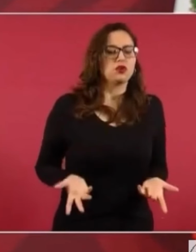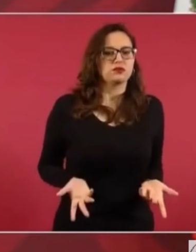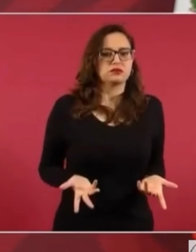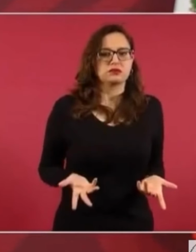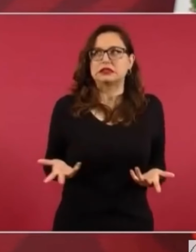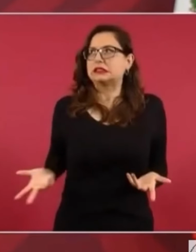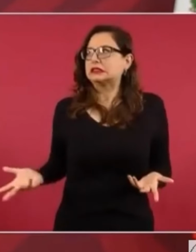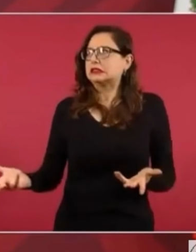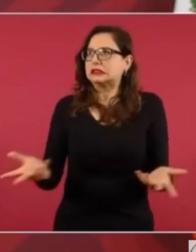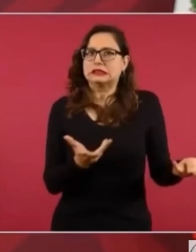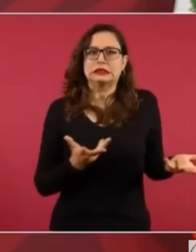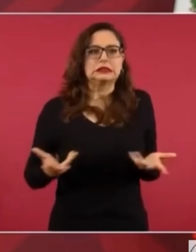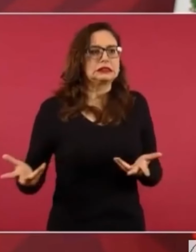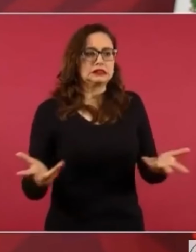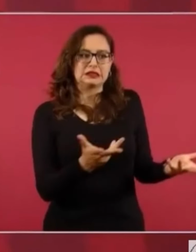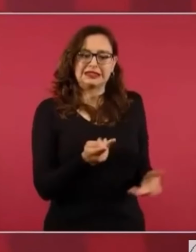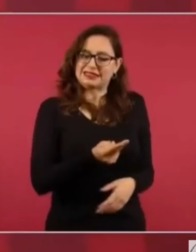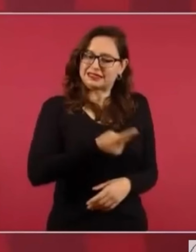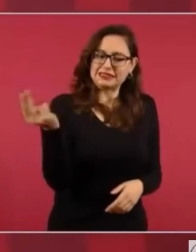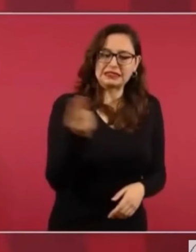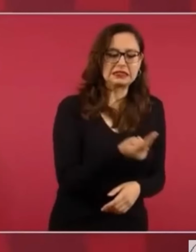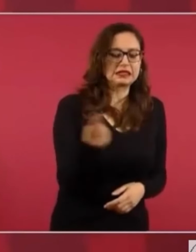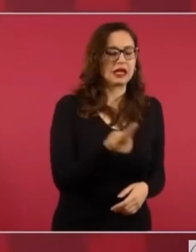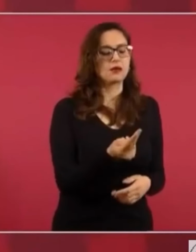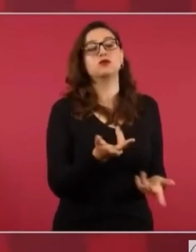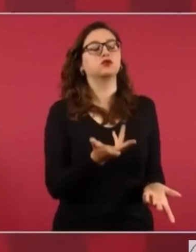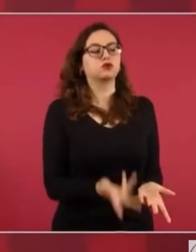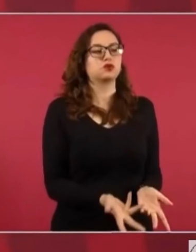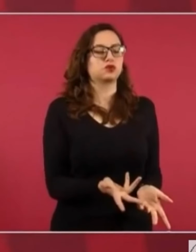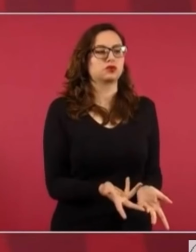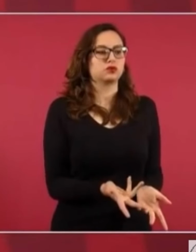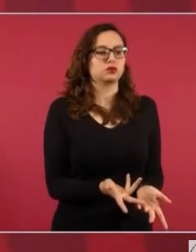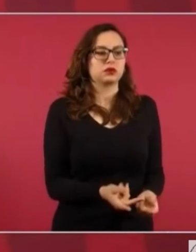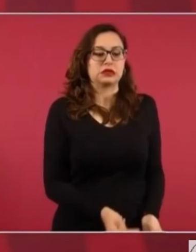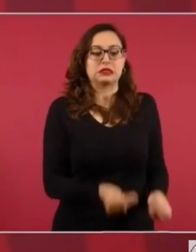porque ya esos negocios no